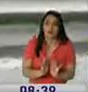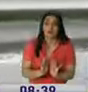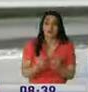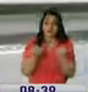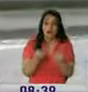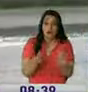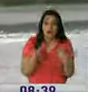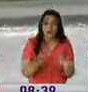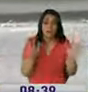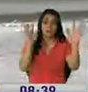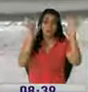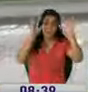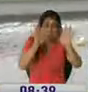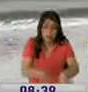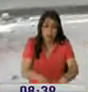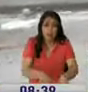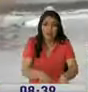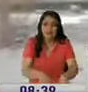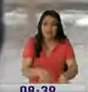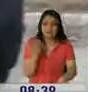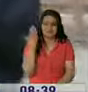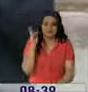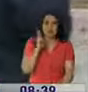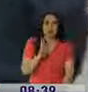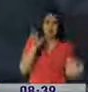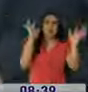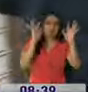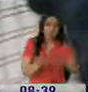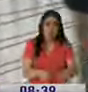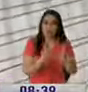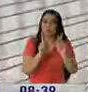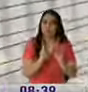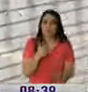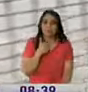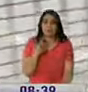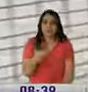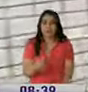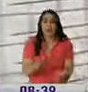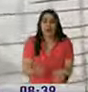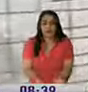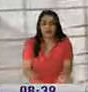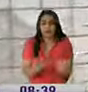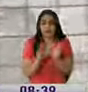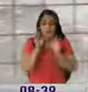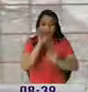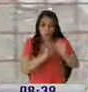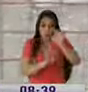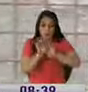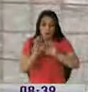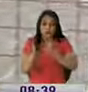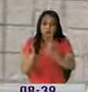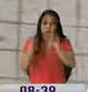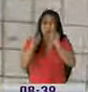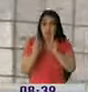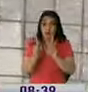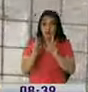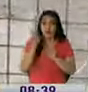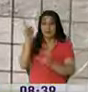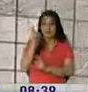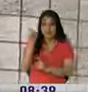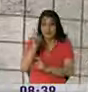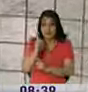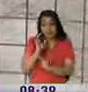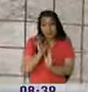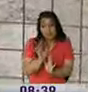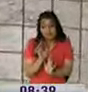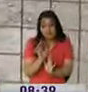luego del colapso que se dio el viernes de la semana pasada, estamos evaluando ese puente a ver si es que es necesario hacer